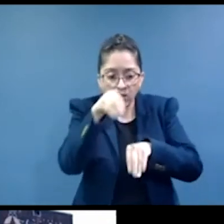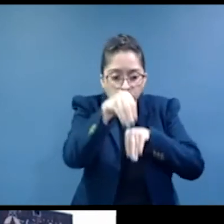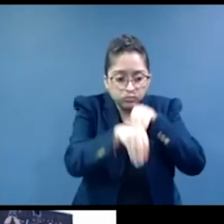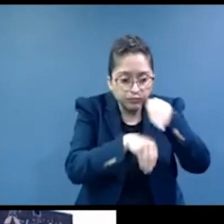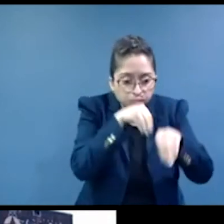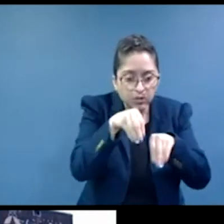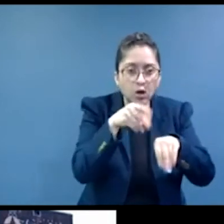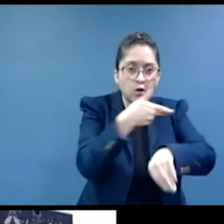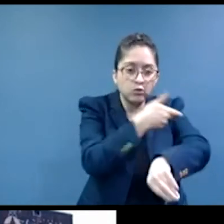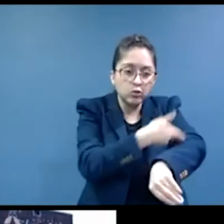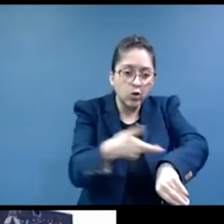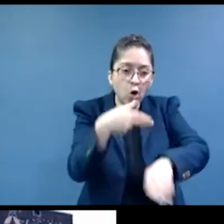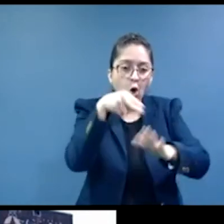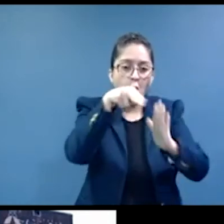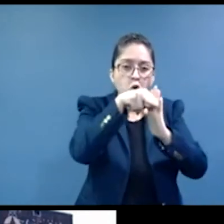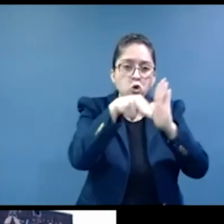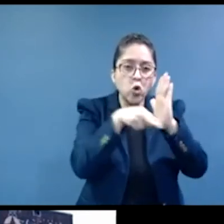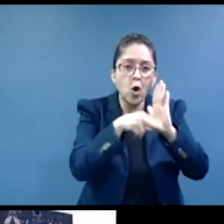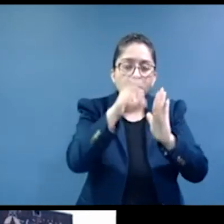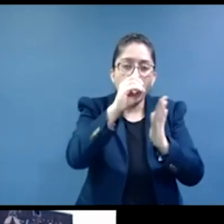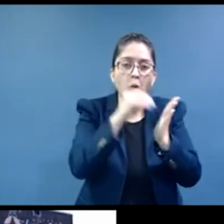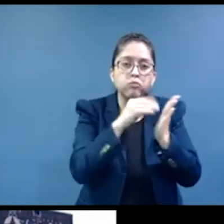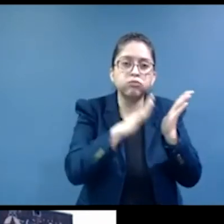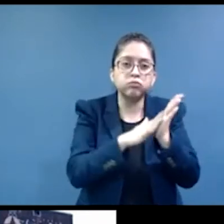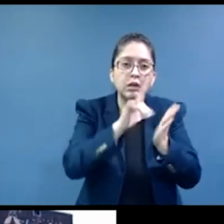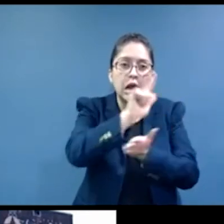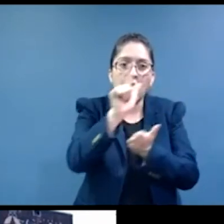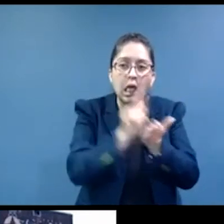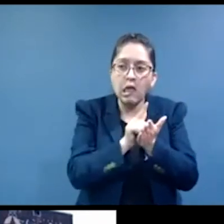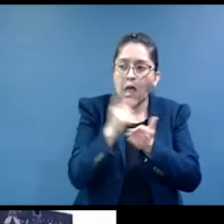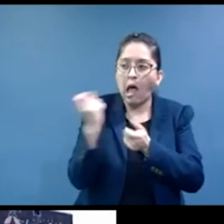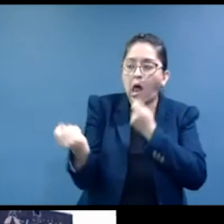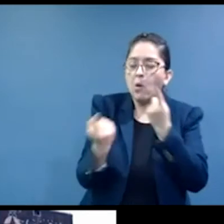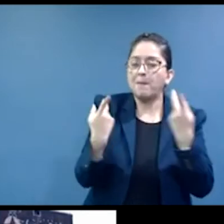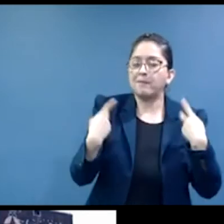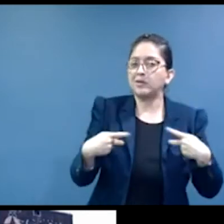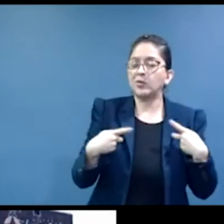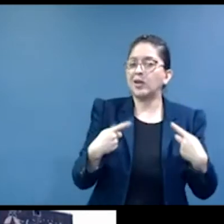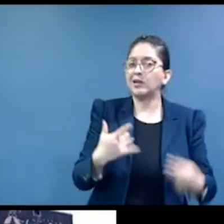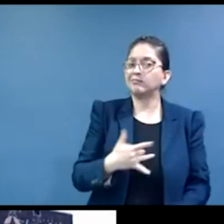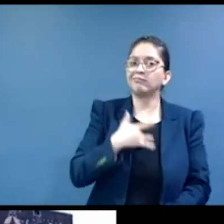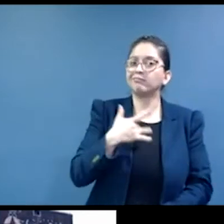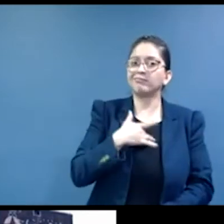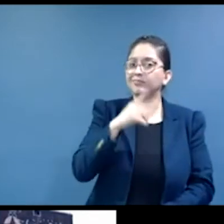legislativos, abriéndolo tanto. ¿Por qué? Porque algunas de las...